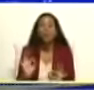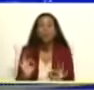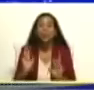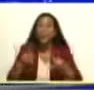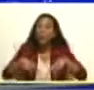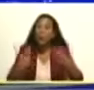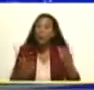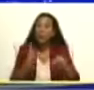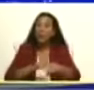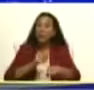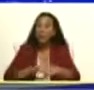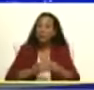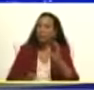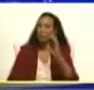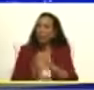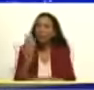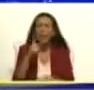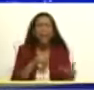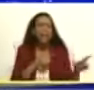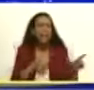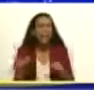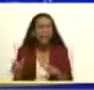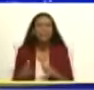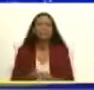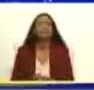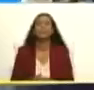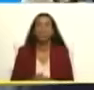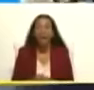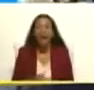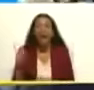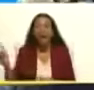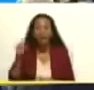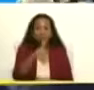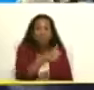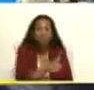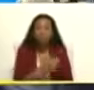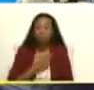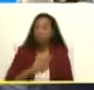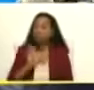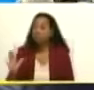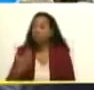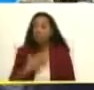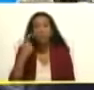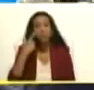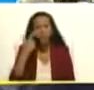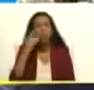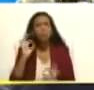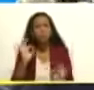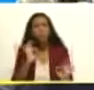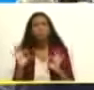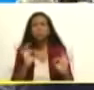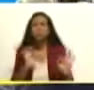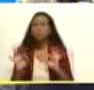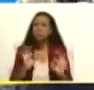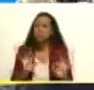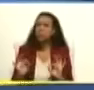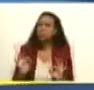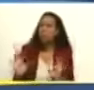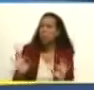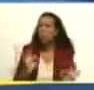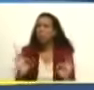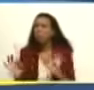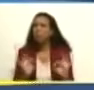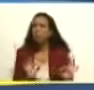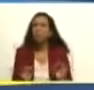Nueva Época, activado. Cada quien, yo los he visto muy, pero muy